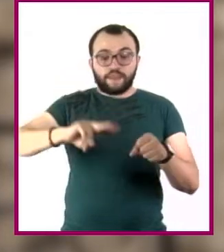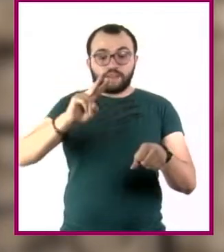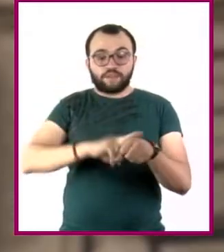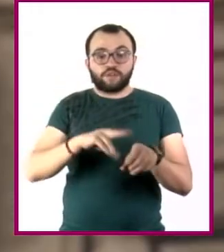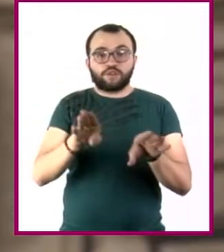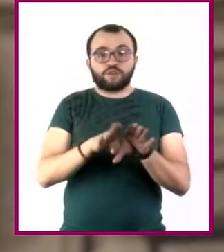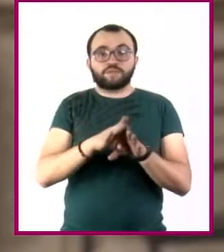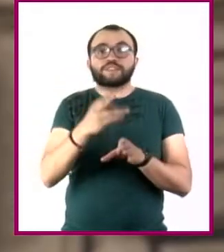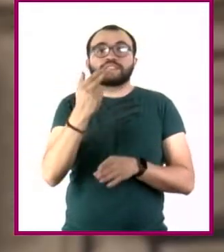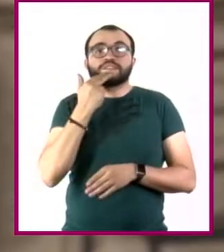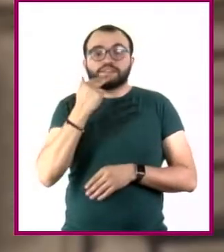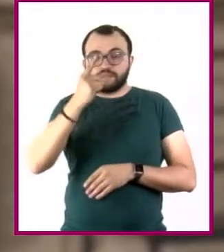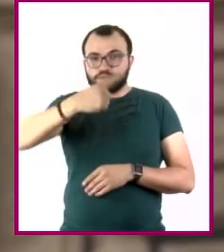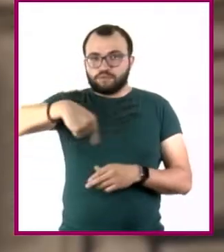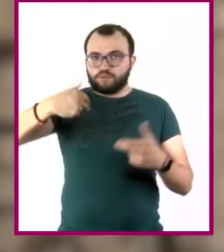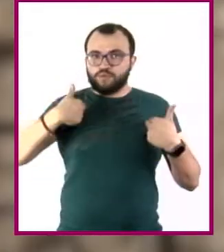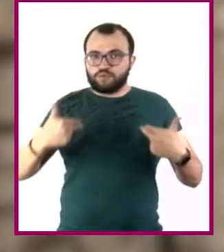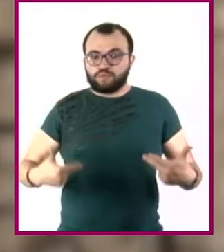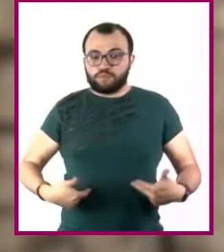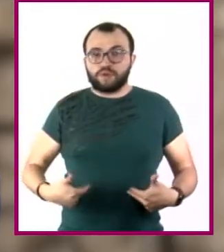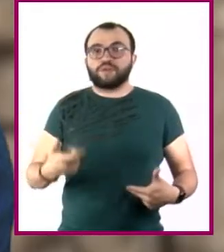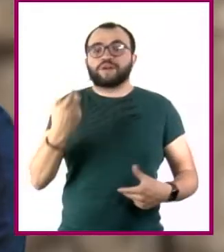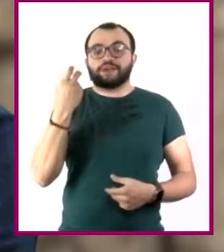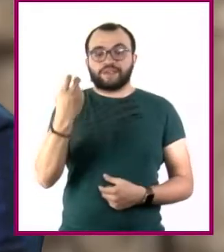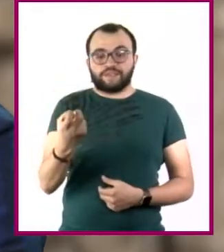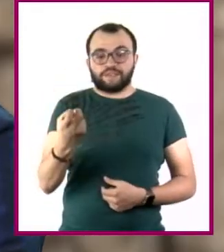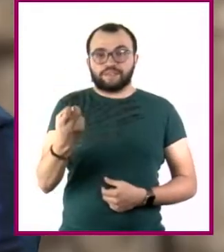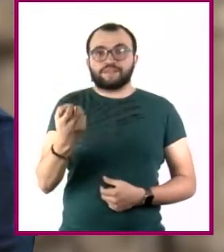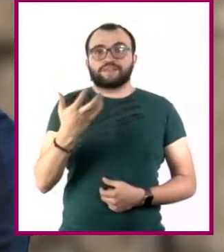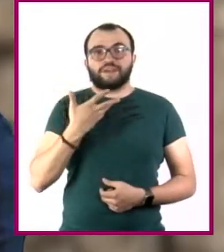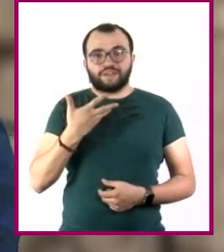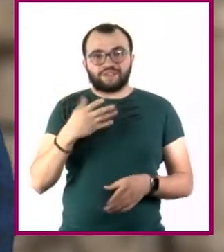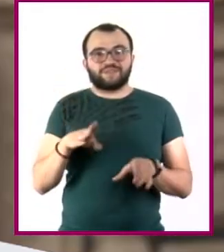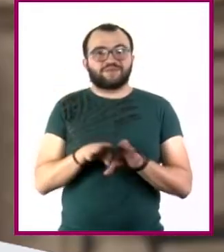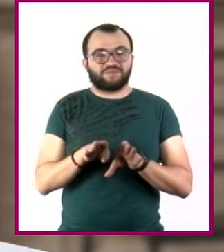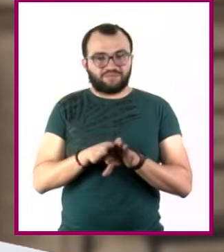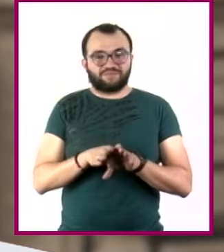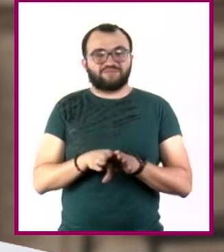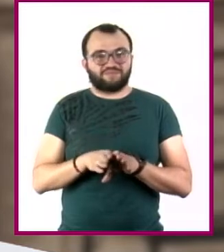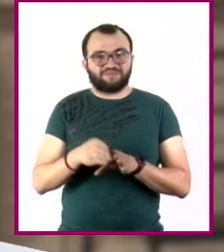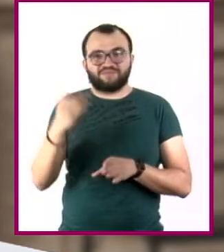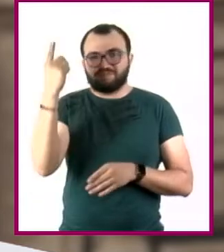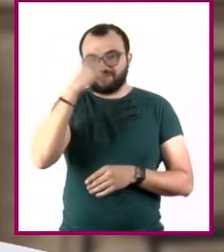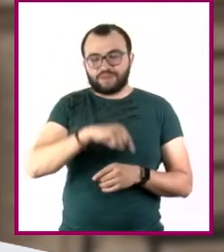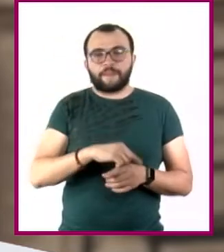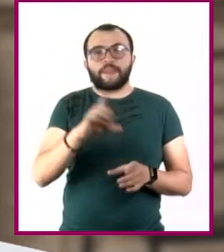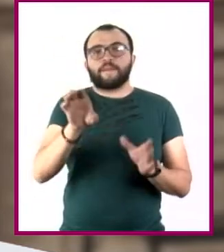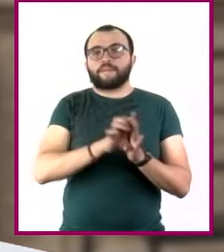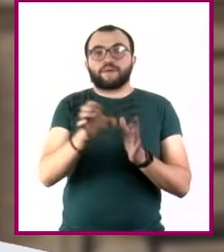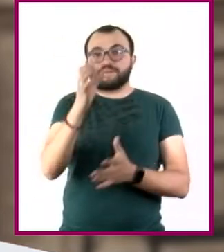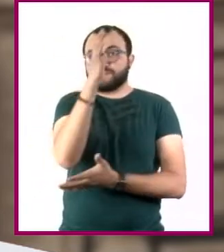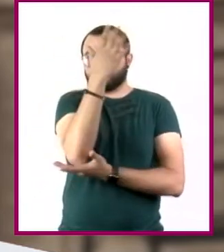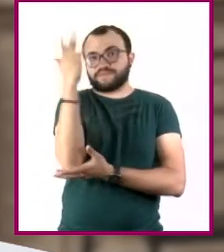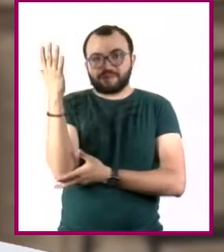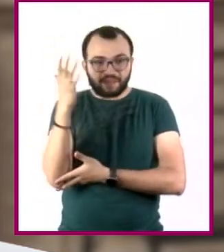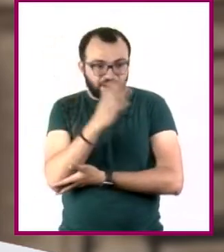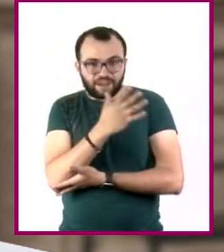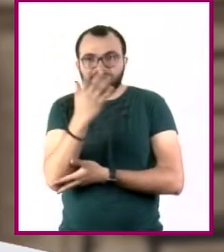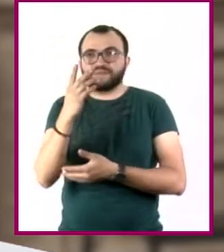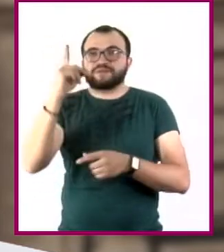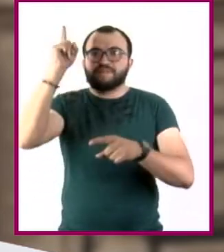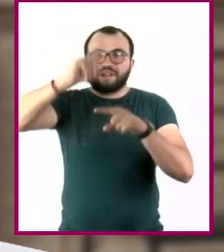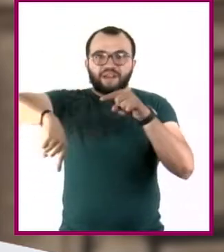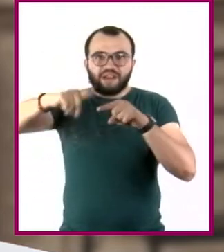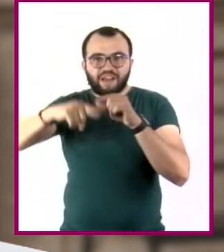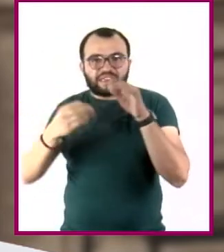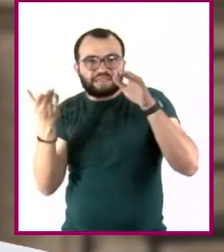los humanos, y eso tiene consecuencias muy feas. Como la tala de árboles, la contaminación de los ríos y